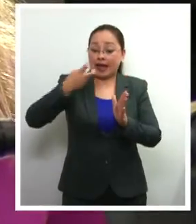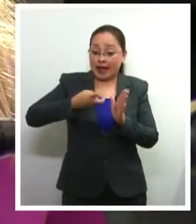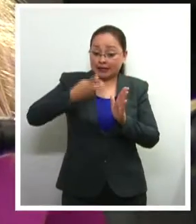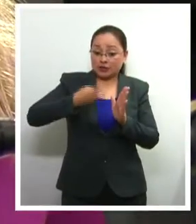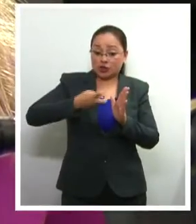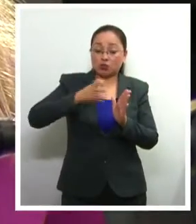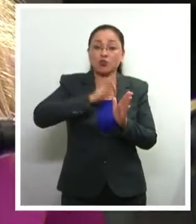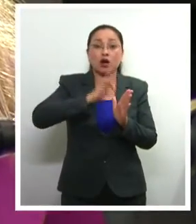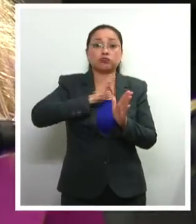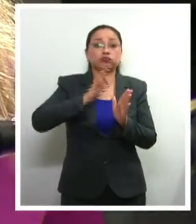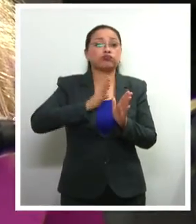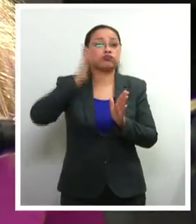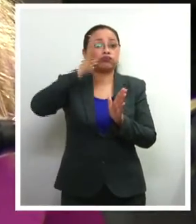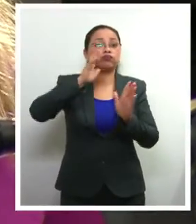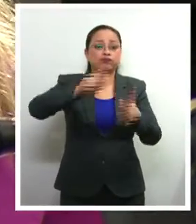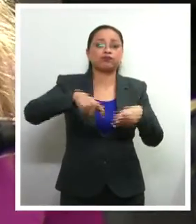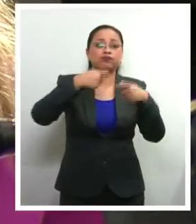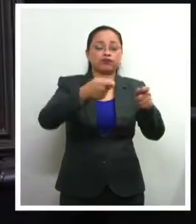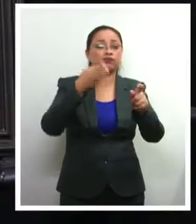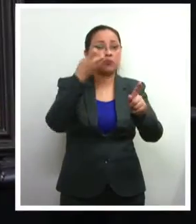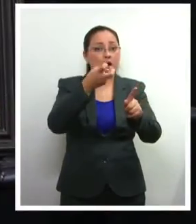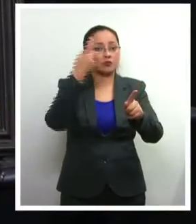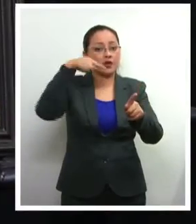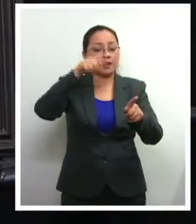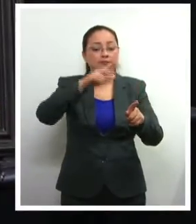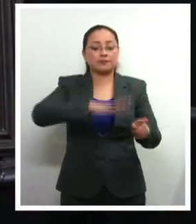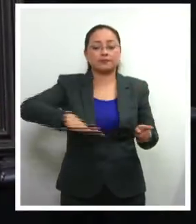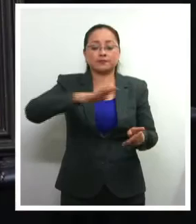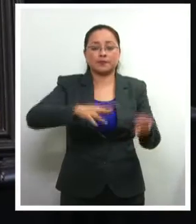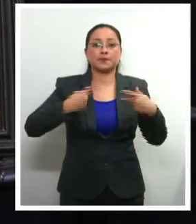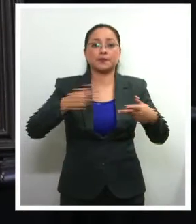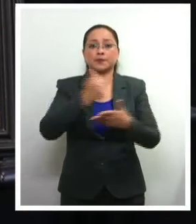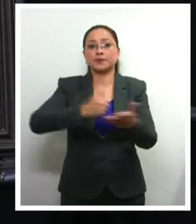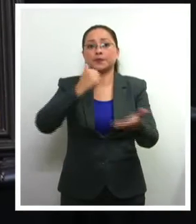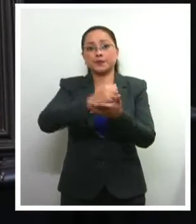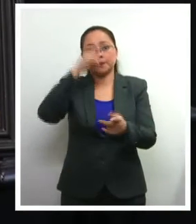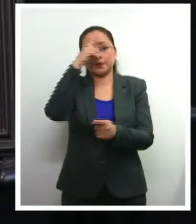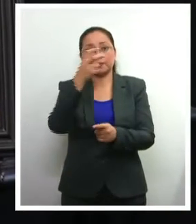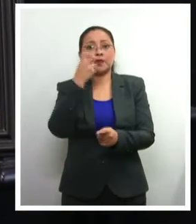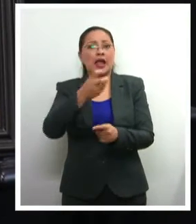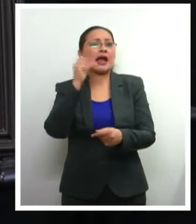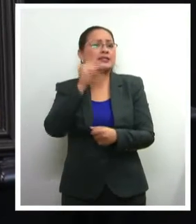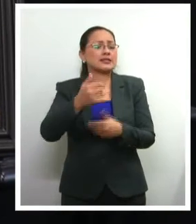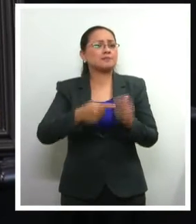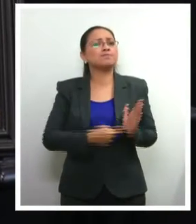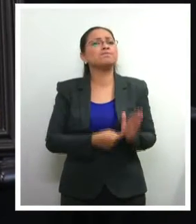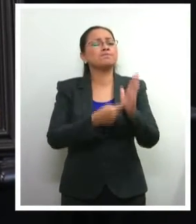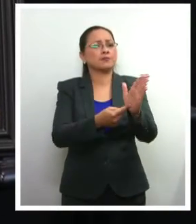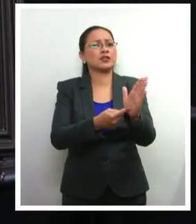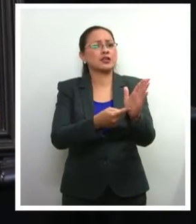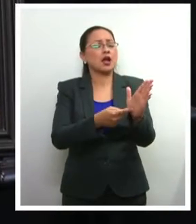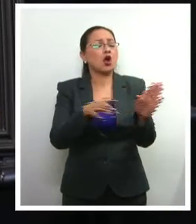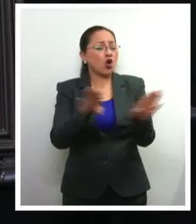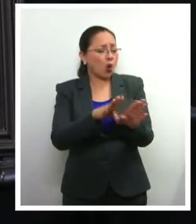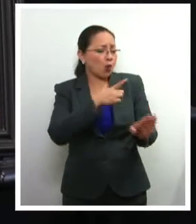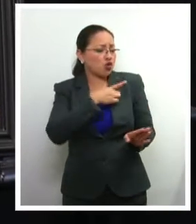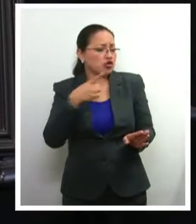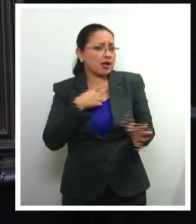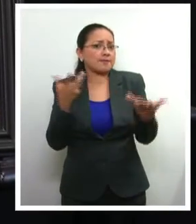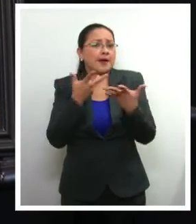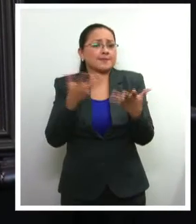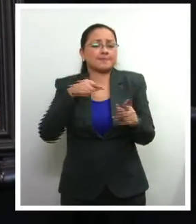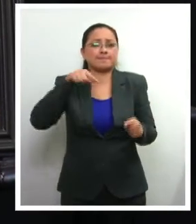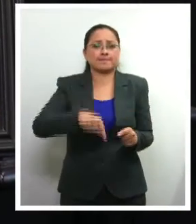esta Constitución esa visión para los habitantes de la Ciudad de México y que esto se vuelva una muestra de cómo tienen que